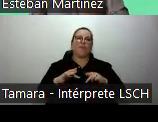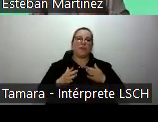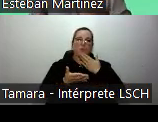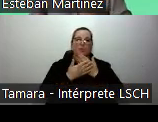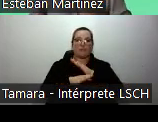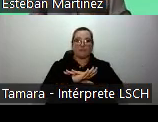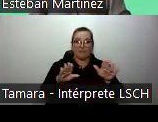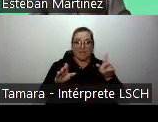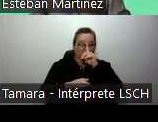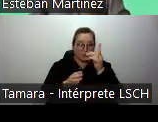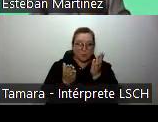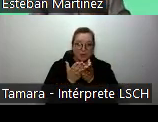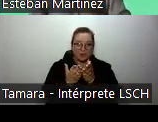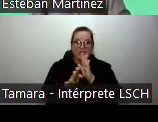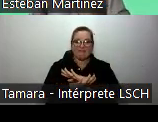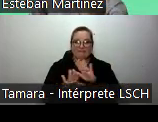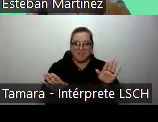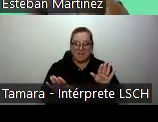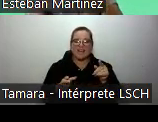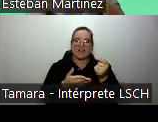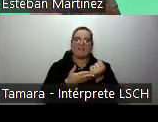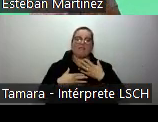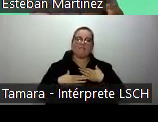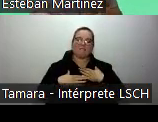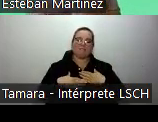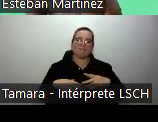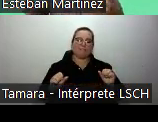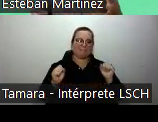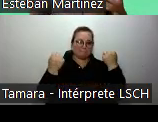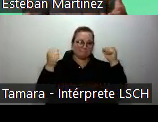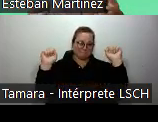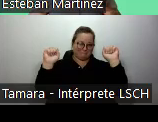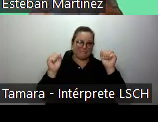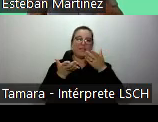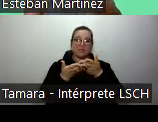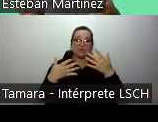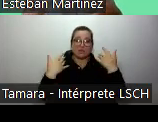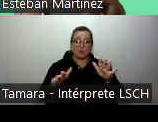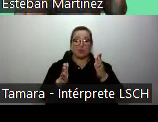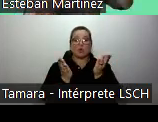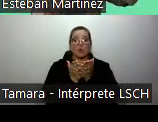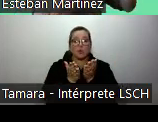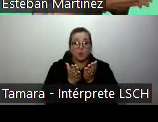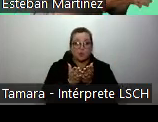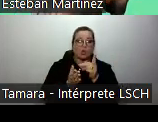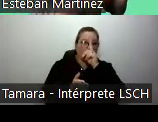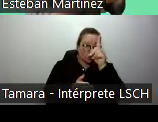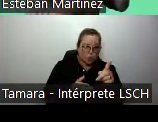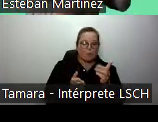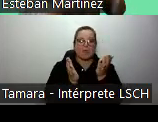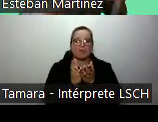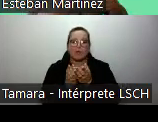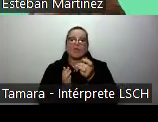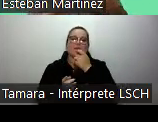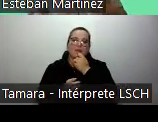estudio o mientras estudias Entonces si tú pones acá en el fondo la realización de tu curso inglés tu hábito estudio o cualquier hábito Como por ejemplo los